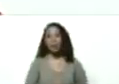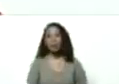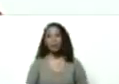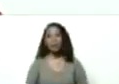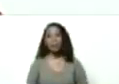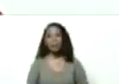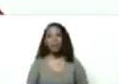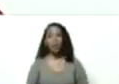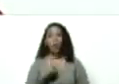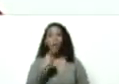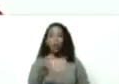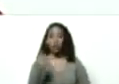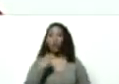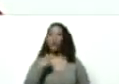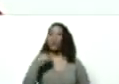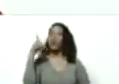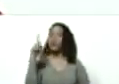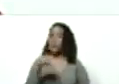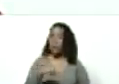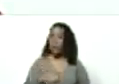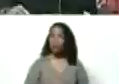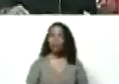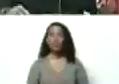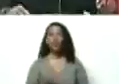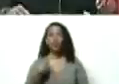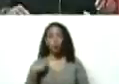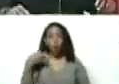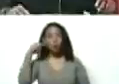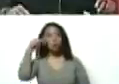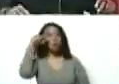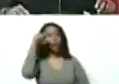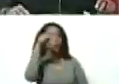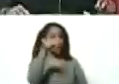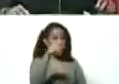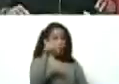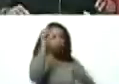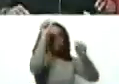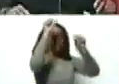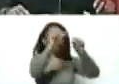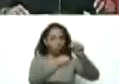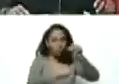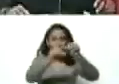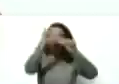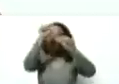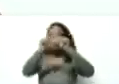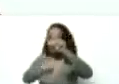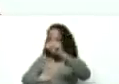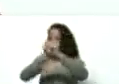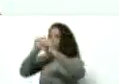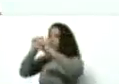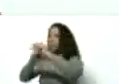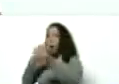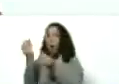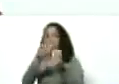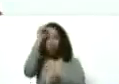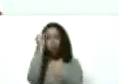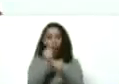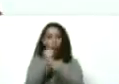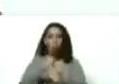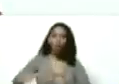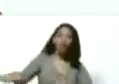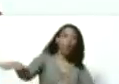lo ha dicho yo también estuve viendo y revisando el desempeño en toda Venezuela